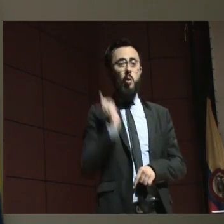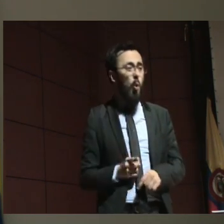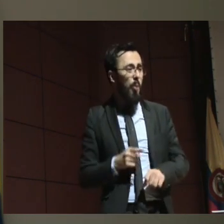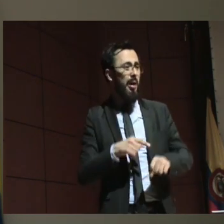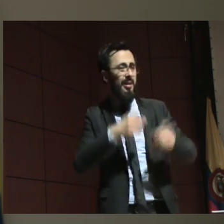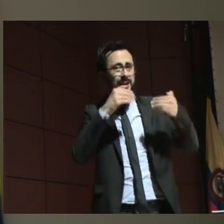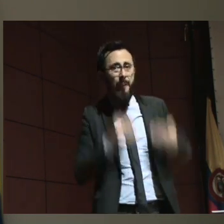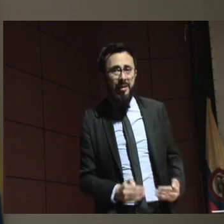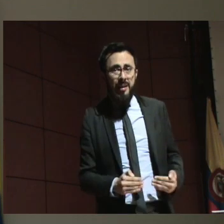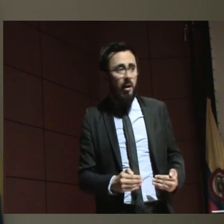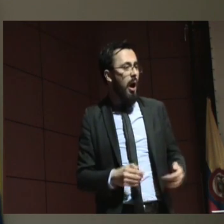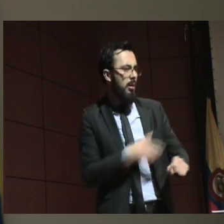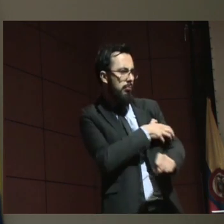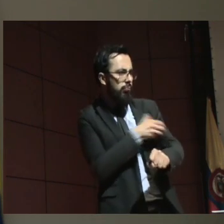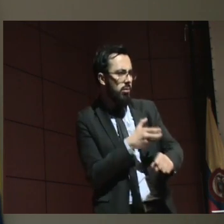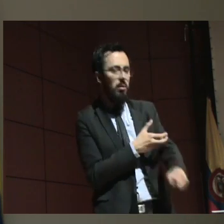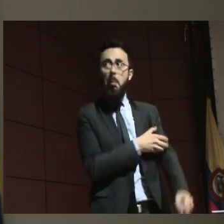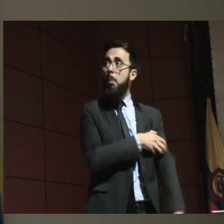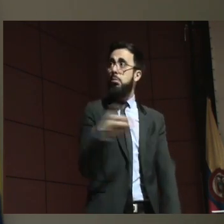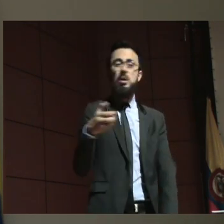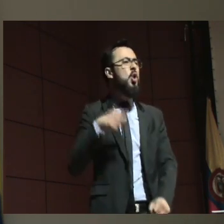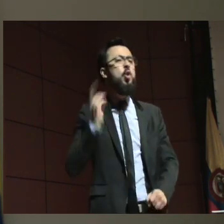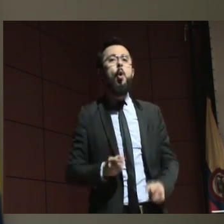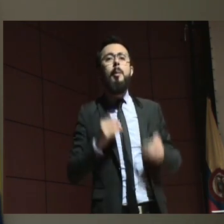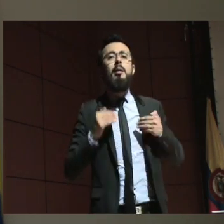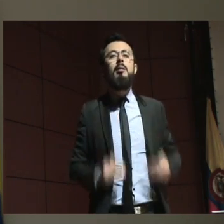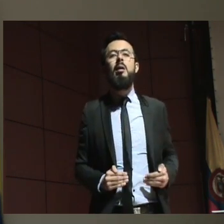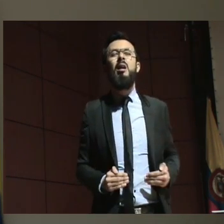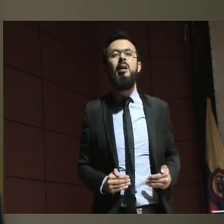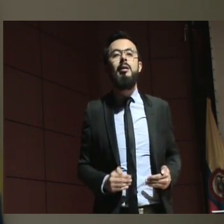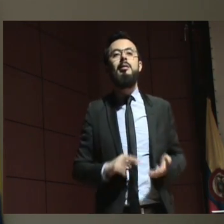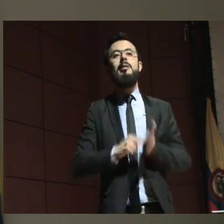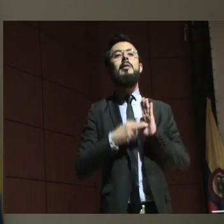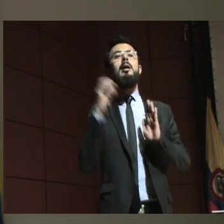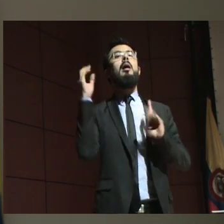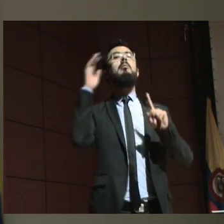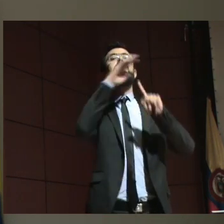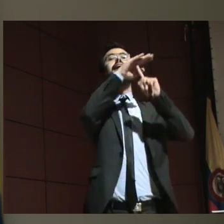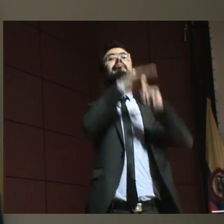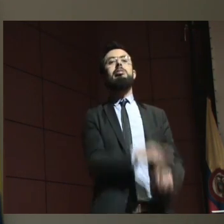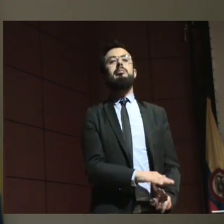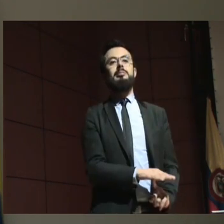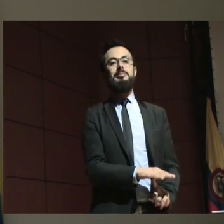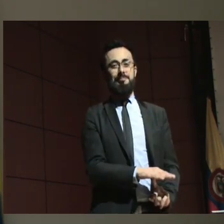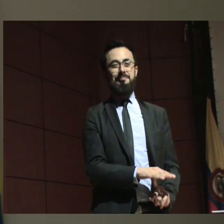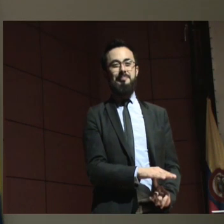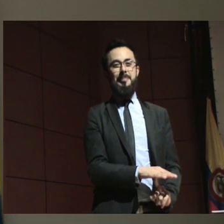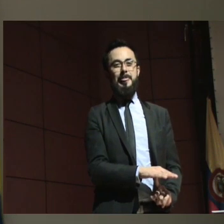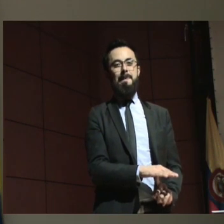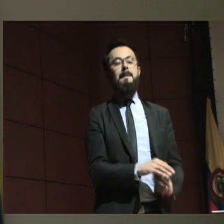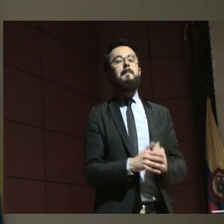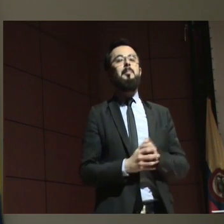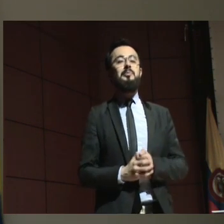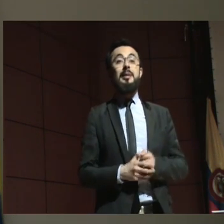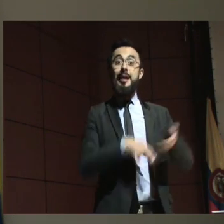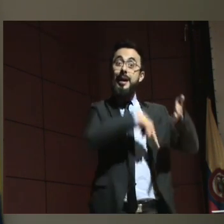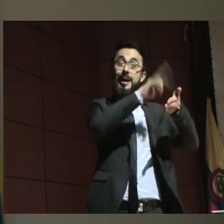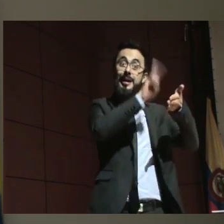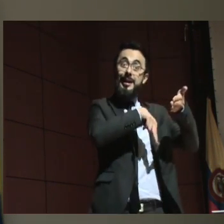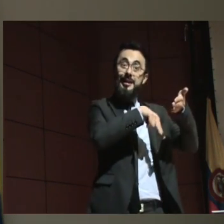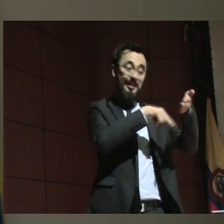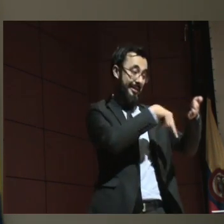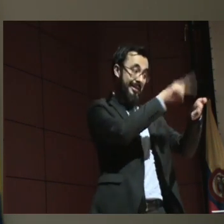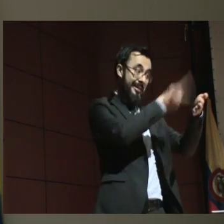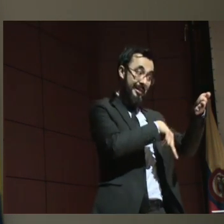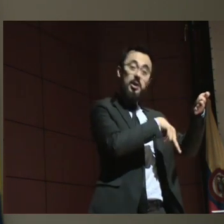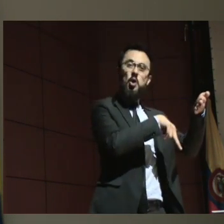discapacidad, es una discriminación por motivos de discapacidad. Y por ese motivo el paradigma que llama y que trae la convención es la toma de